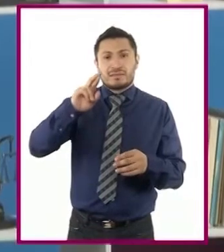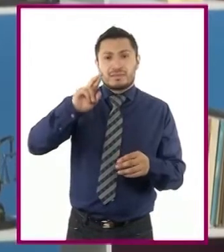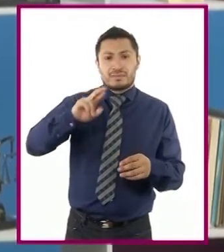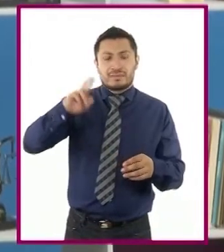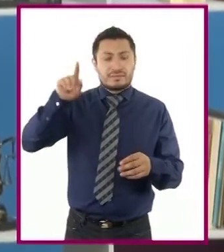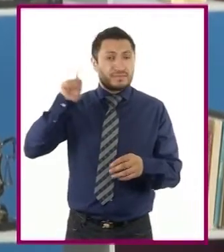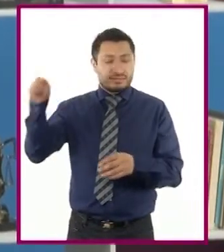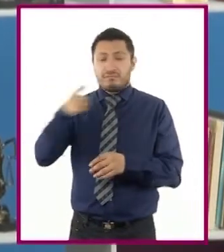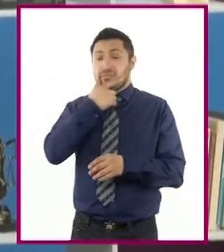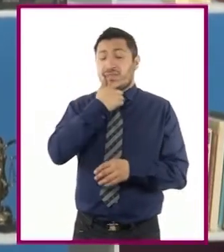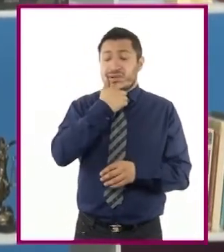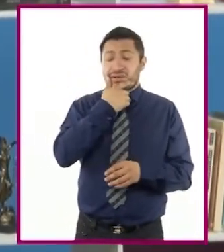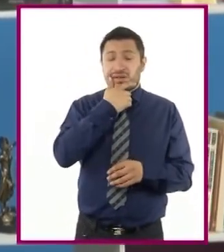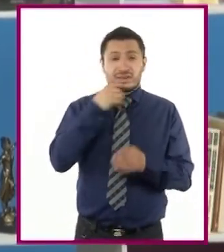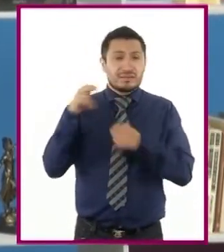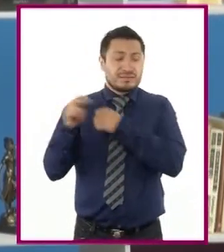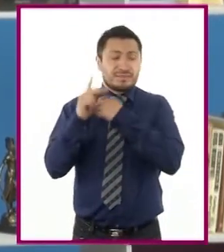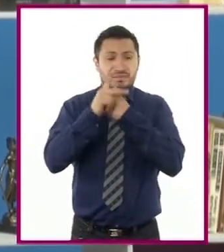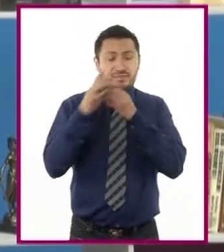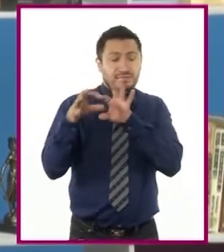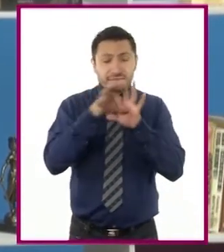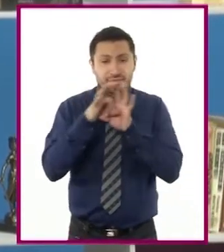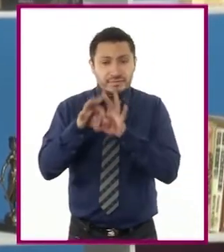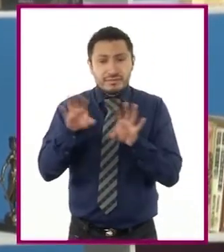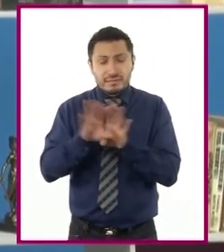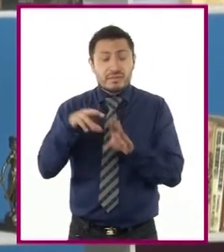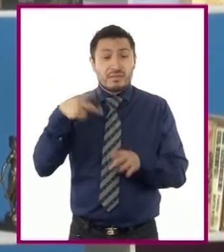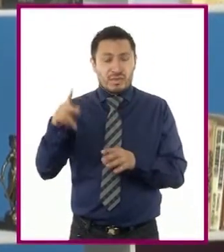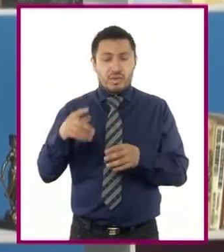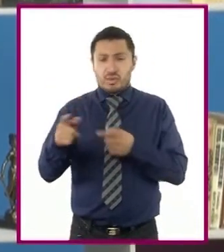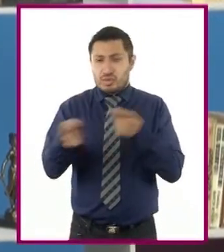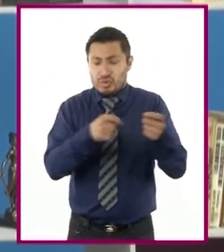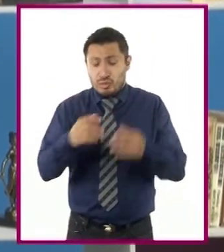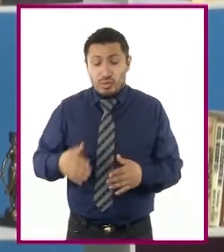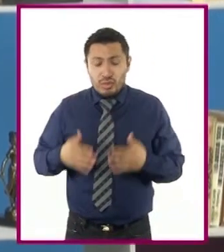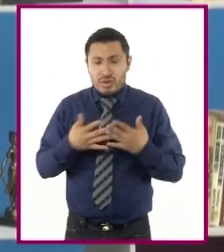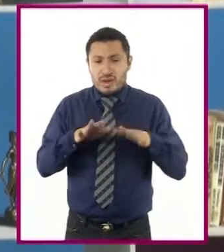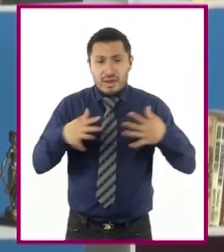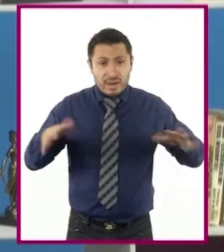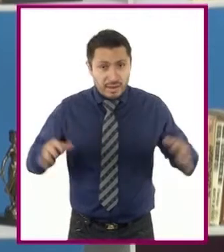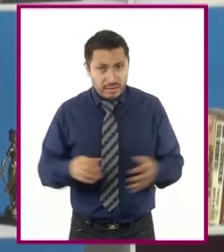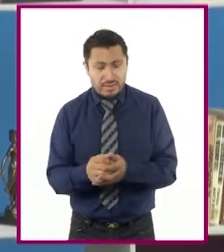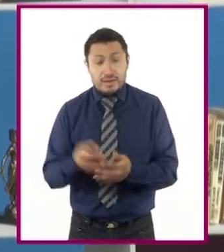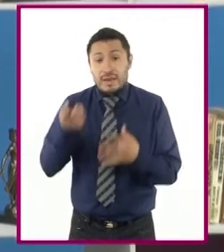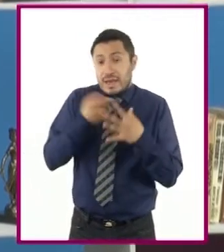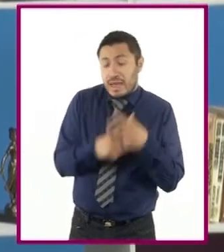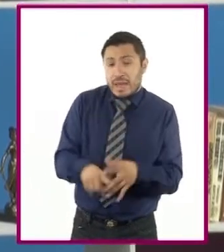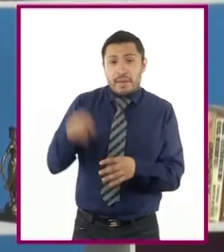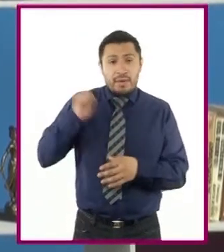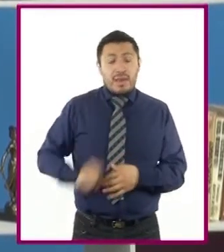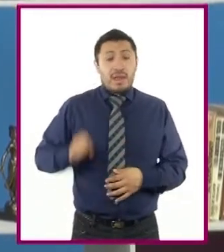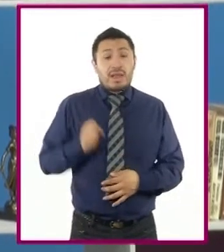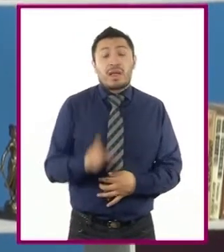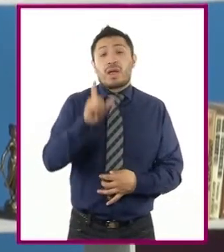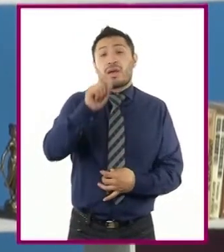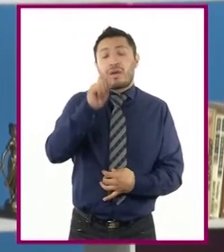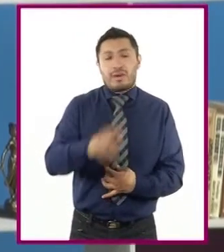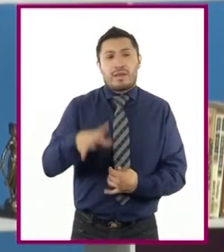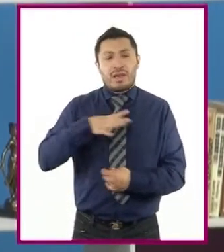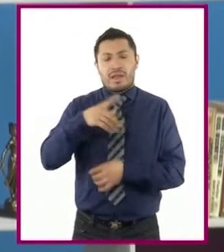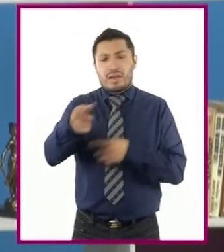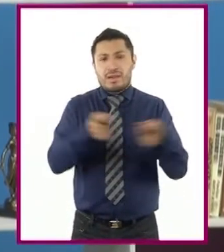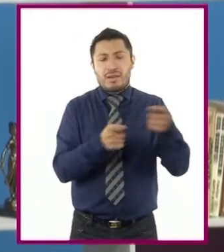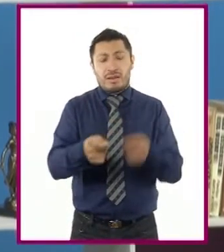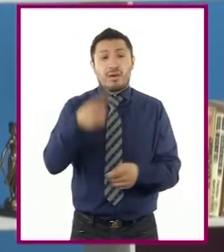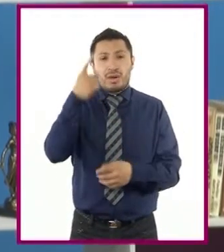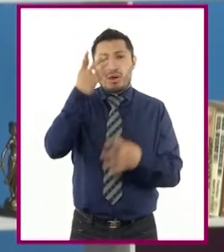debido a su poderío marítimo y control comercial en territorios de África y Asia, al iniciar el siglo XX, tenía el control de